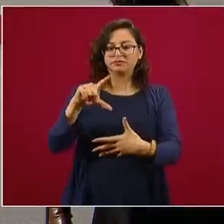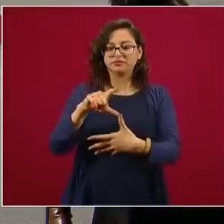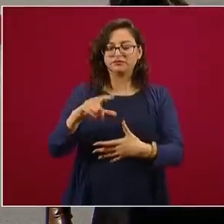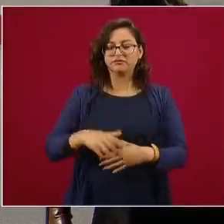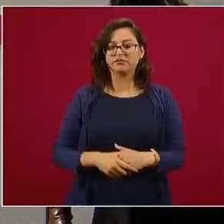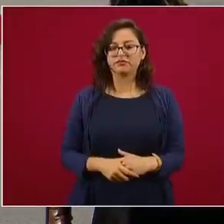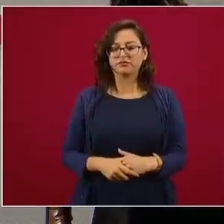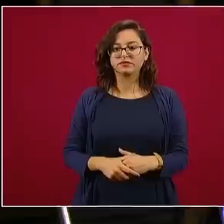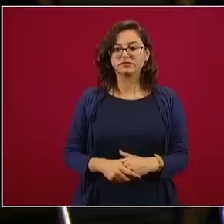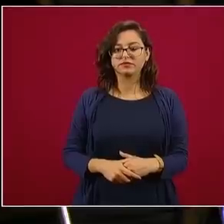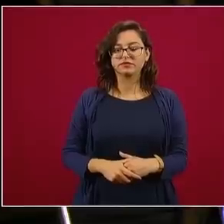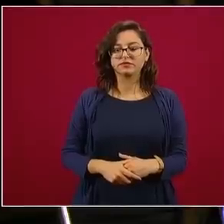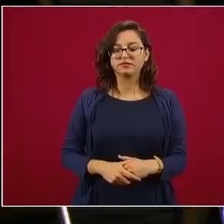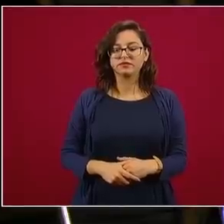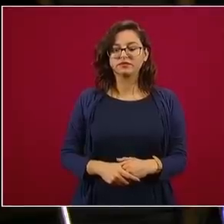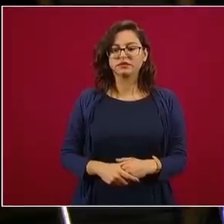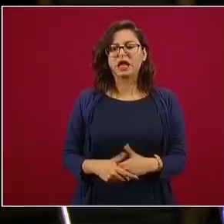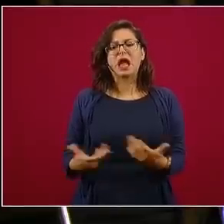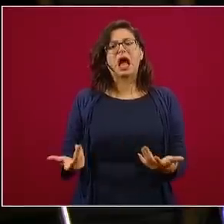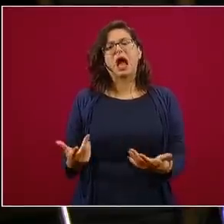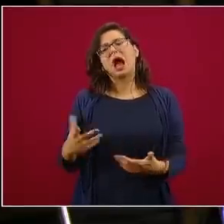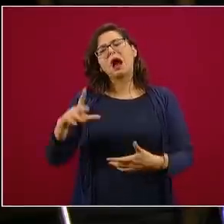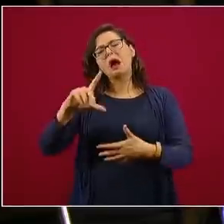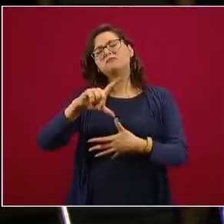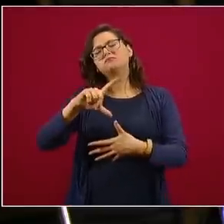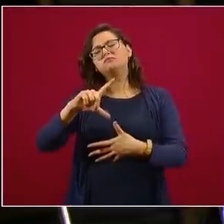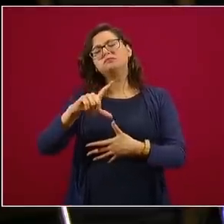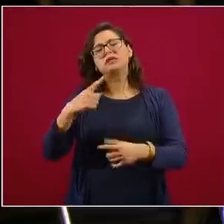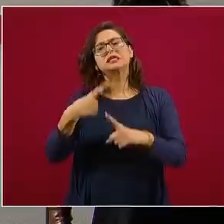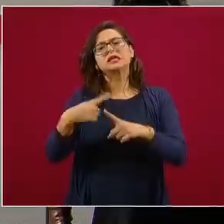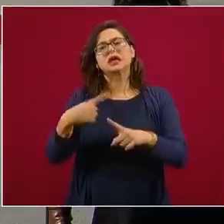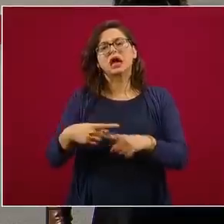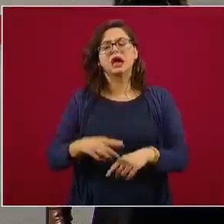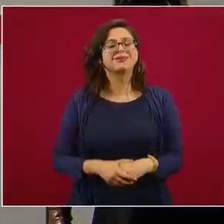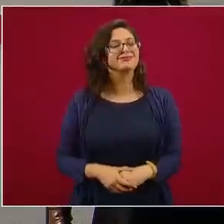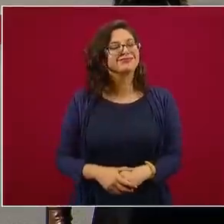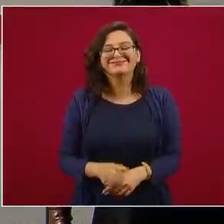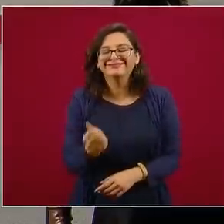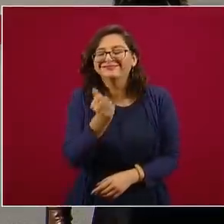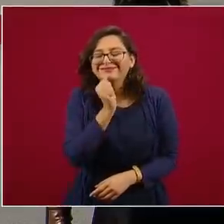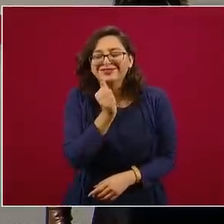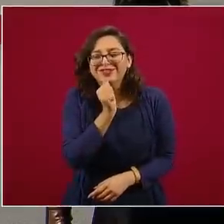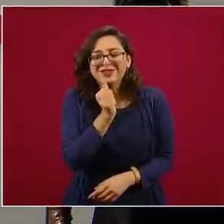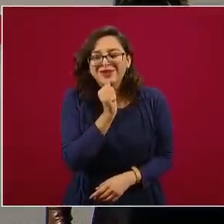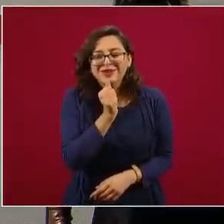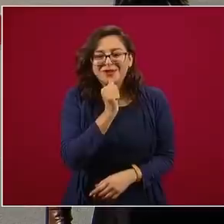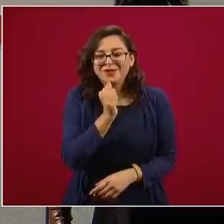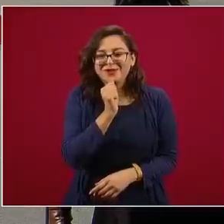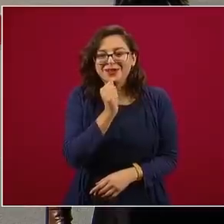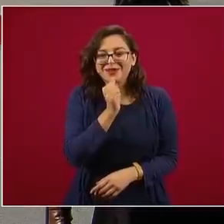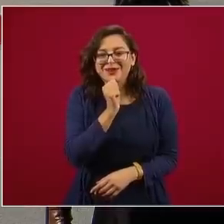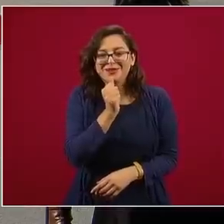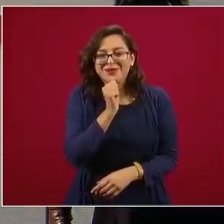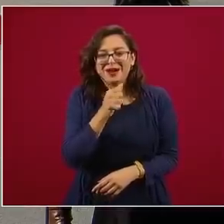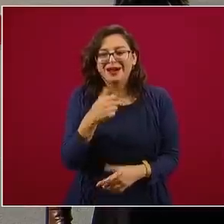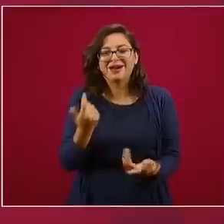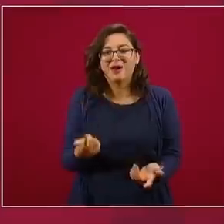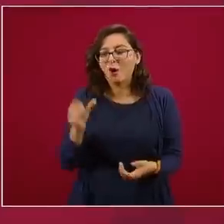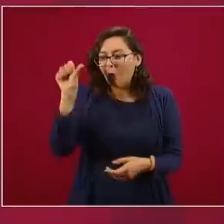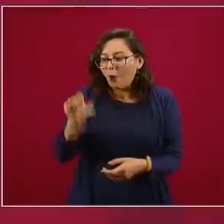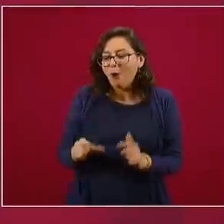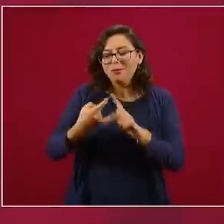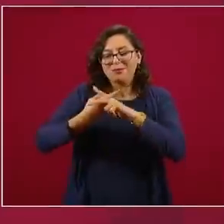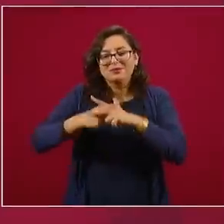Latina, ¿quiénes han manifestado esa intención? Es que hasta hoy vamos a empezar a hablar con todos ellos, pero te puedo